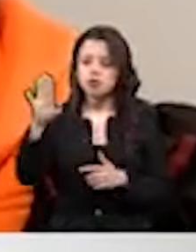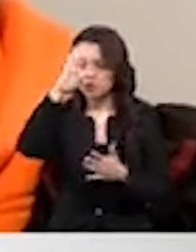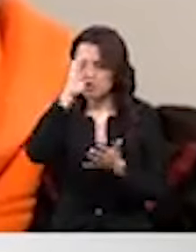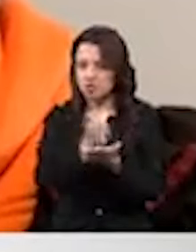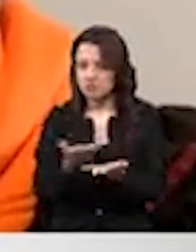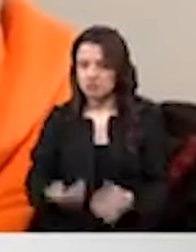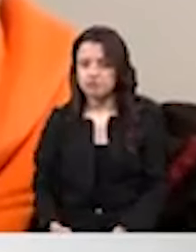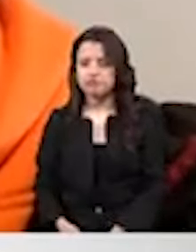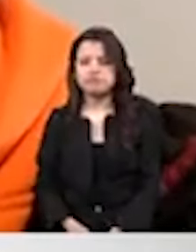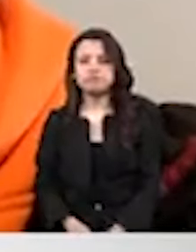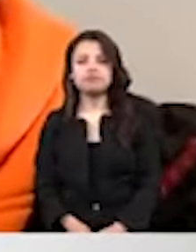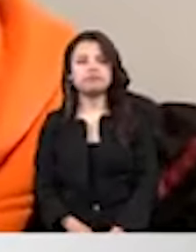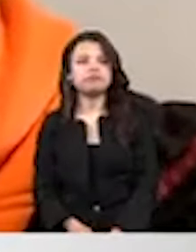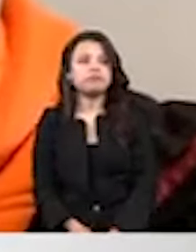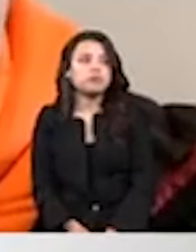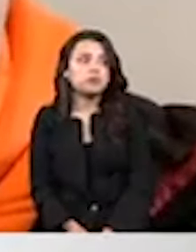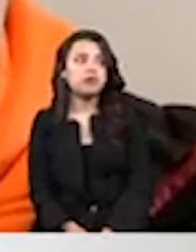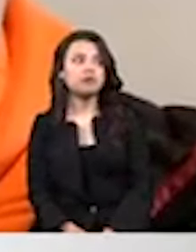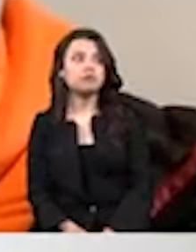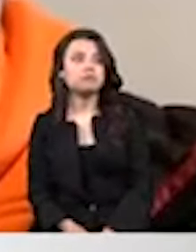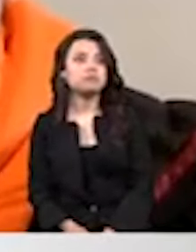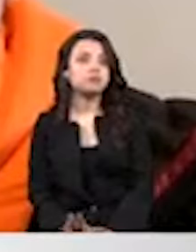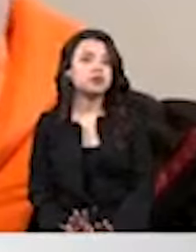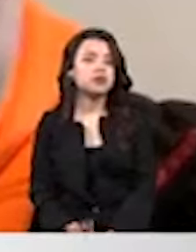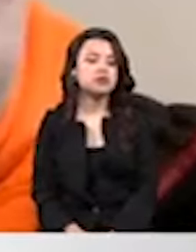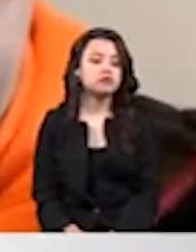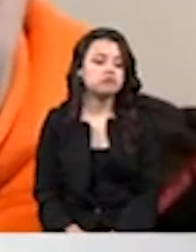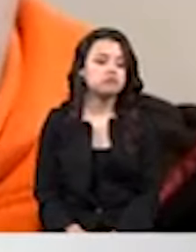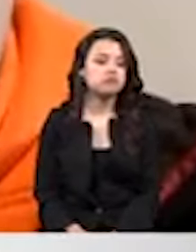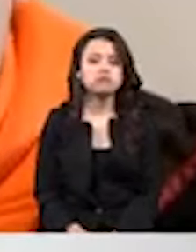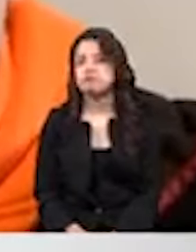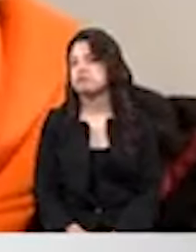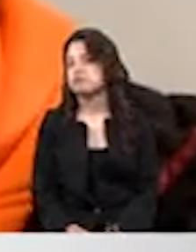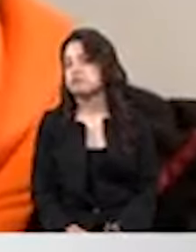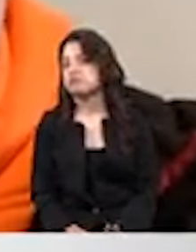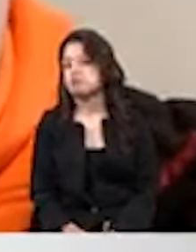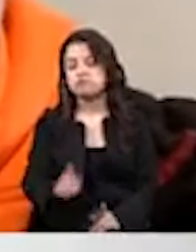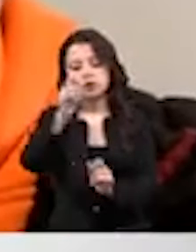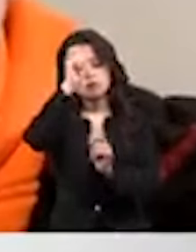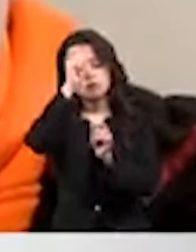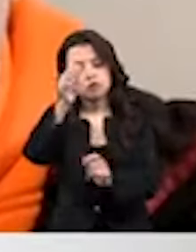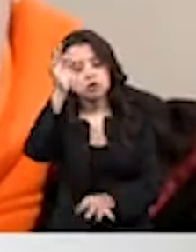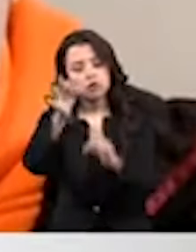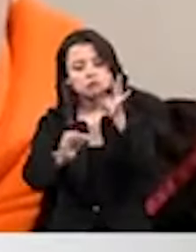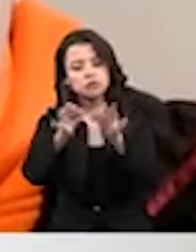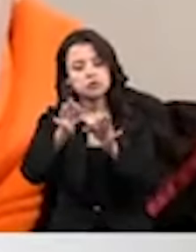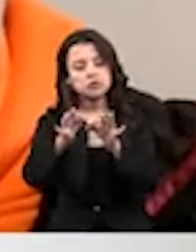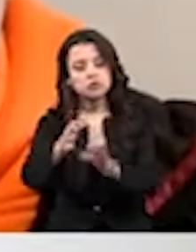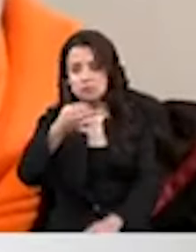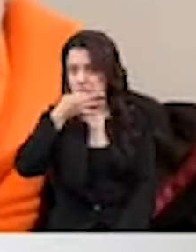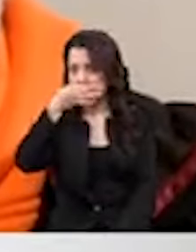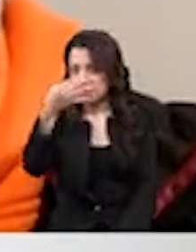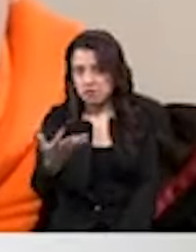pasar? Bueno, pues esperamos que en honor a la justicia, a la verdad, pues no se